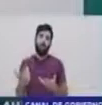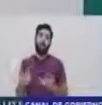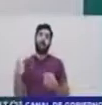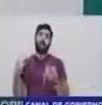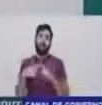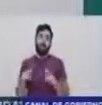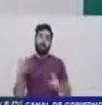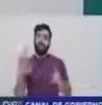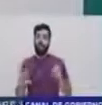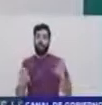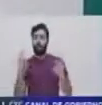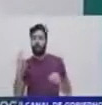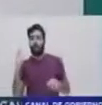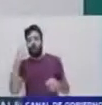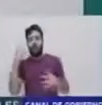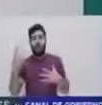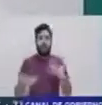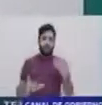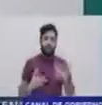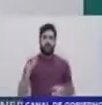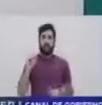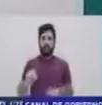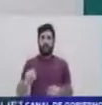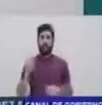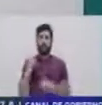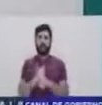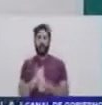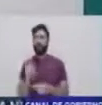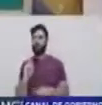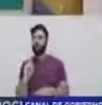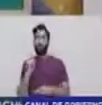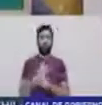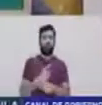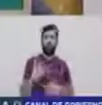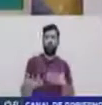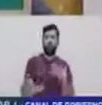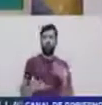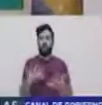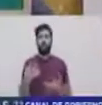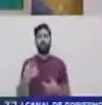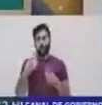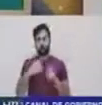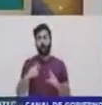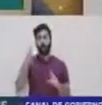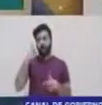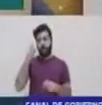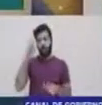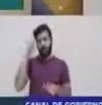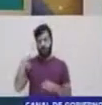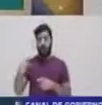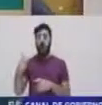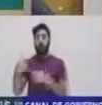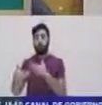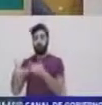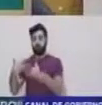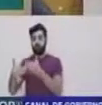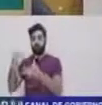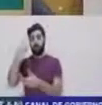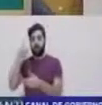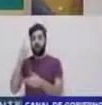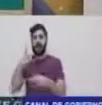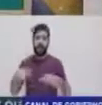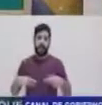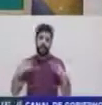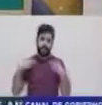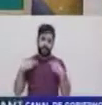donde científicamente tenemos que enmarcar que debe de ser cualquier procedimiento para beneficio de la humanidad y mejorar